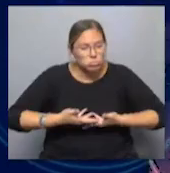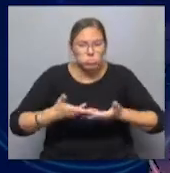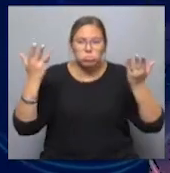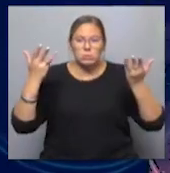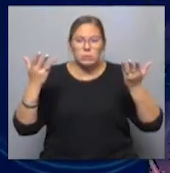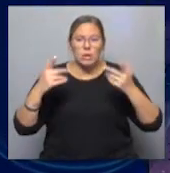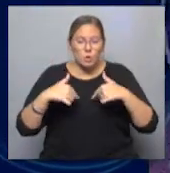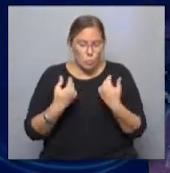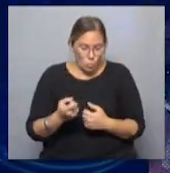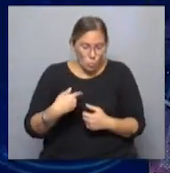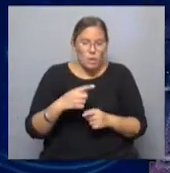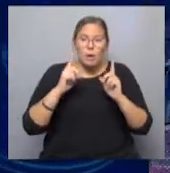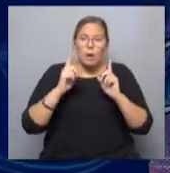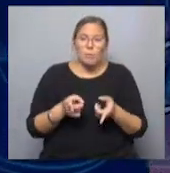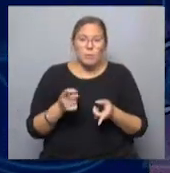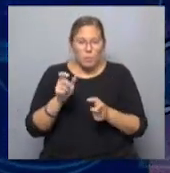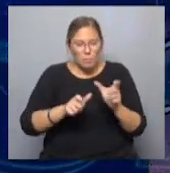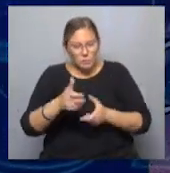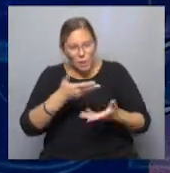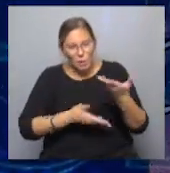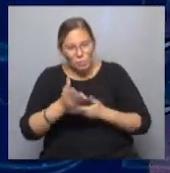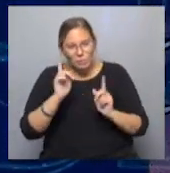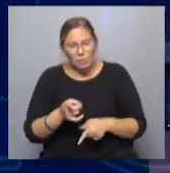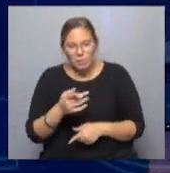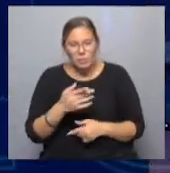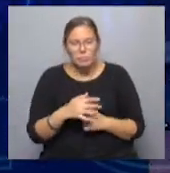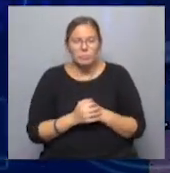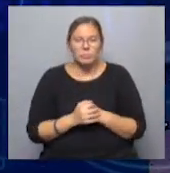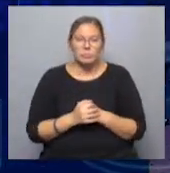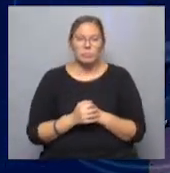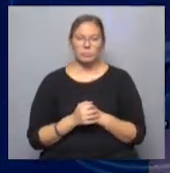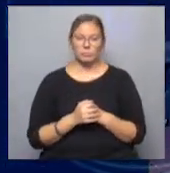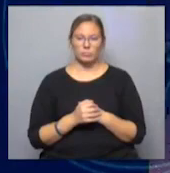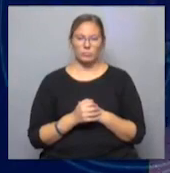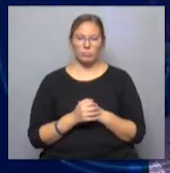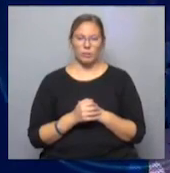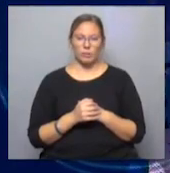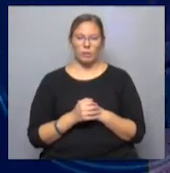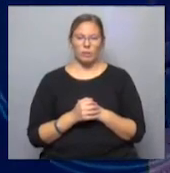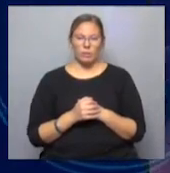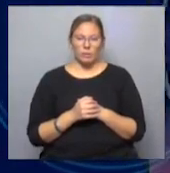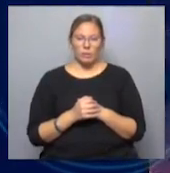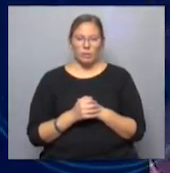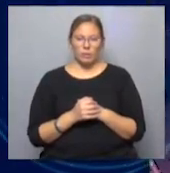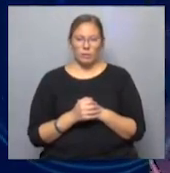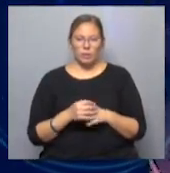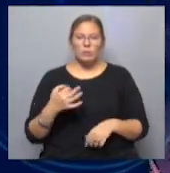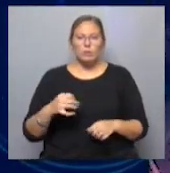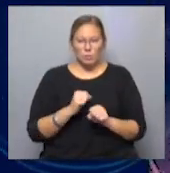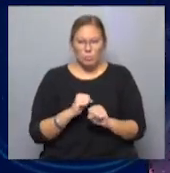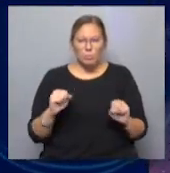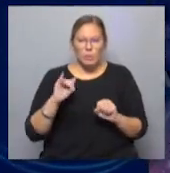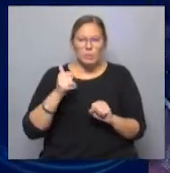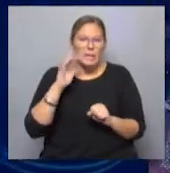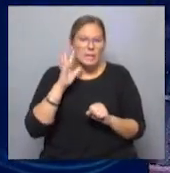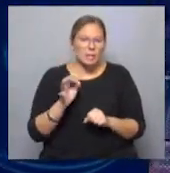que sea nuestro, pero que también sea del que está ahí compartiendo con nosotros. Muy bien, estoy segura que lo van a lograr, creo